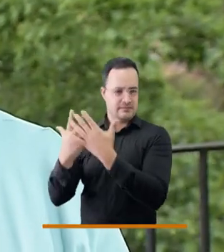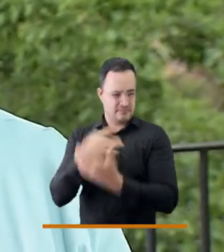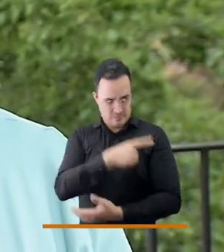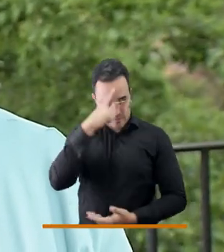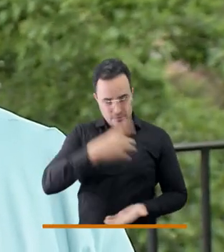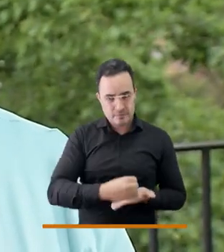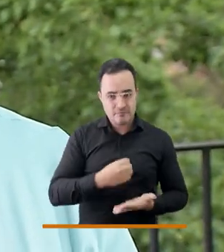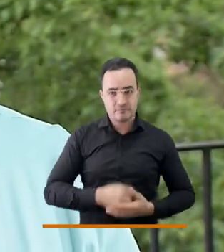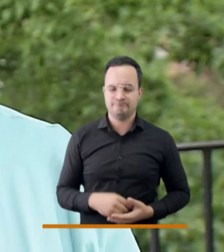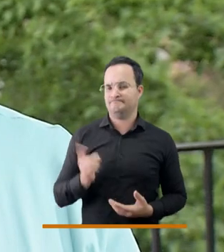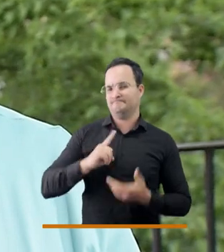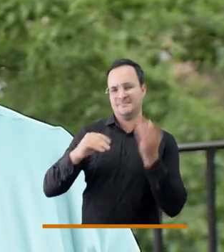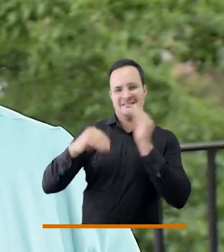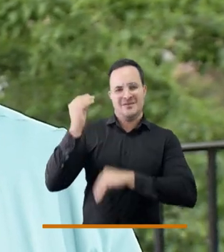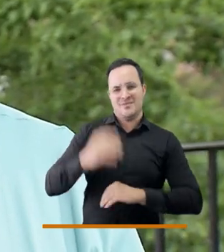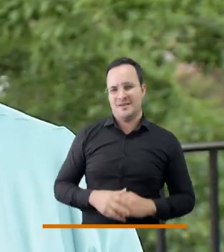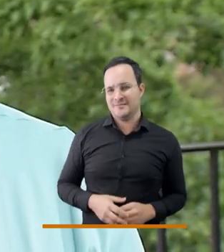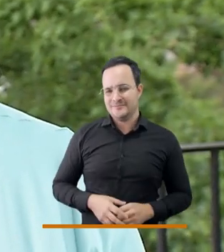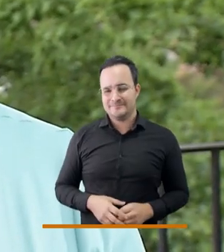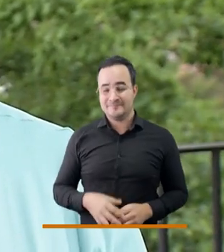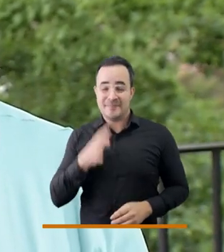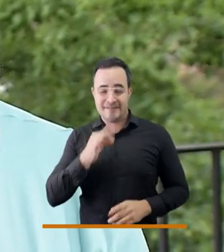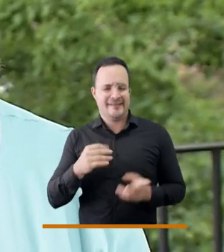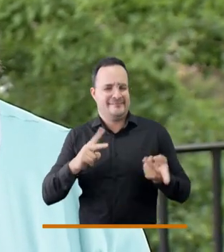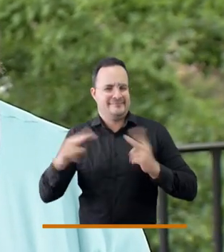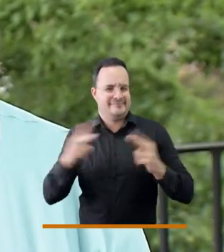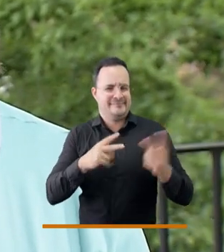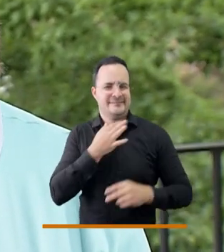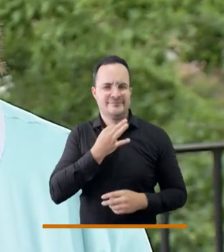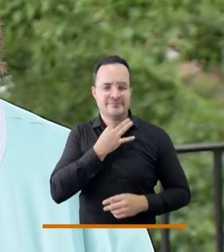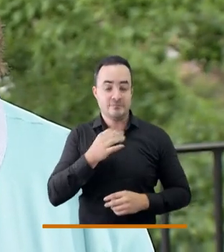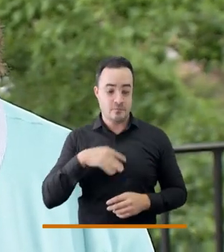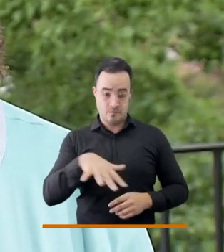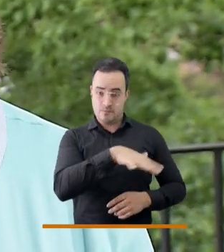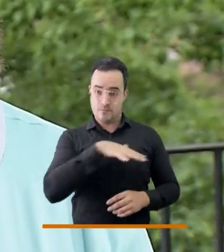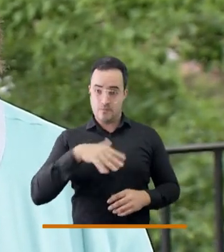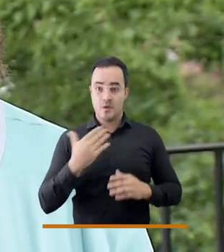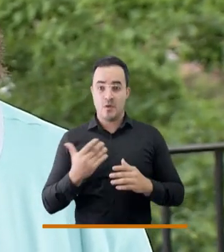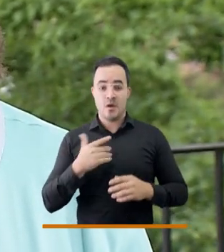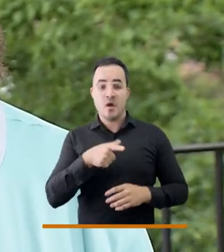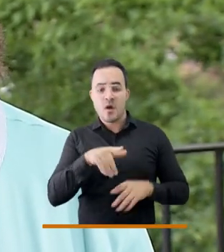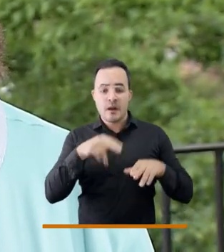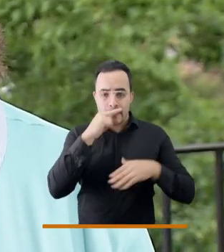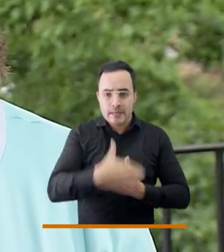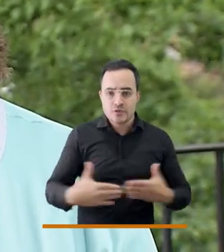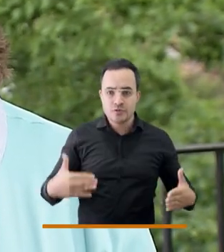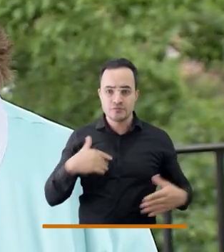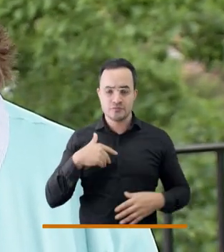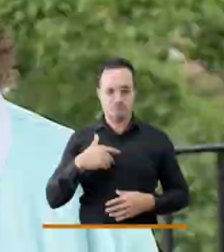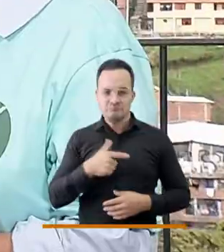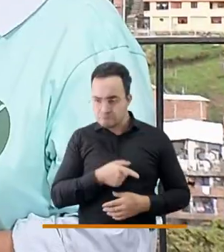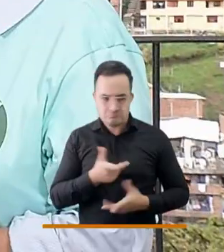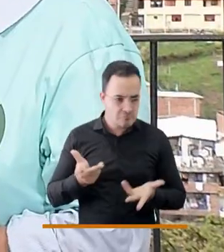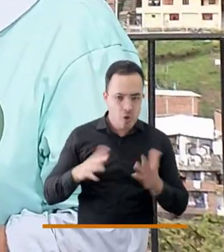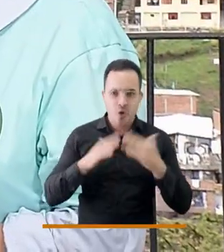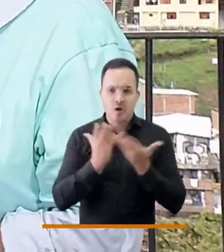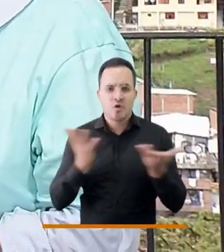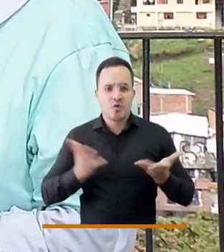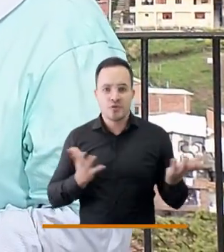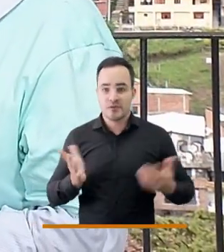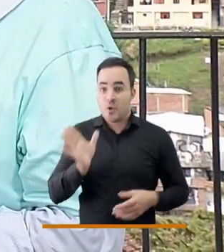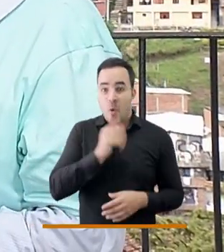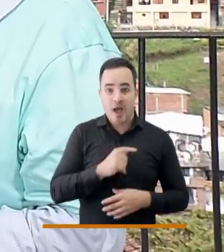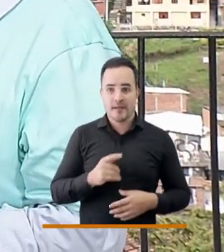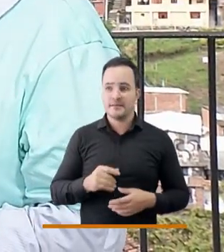porque qué paradoja. Los niños de Ciudadela Nuevo Occidente no tienen dónde estudiar, deben de conseguir